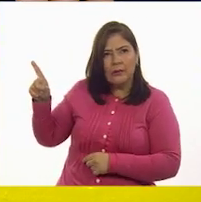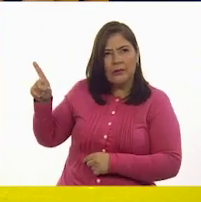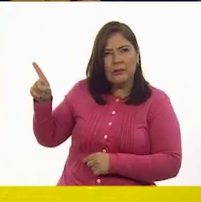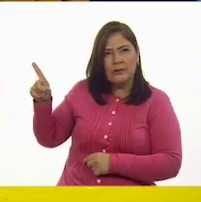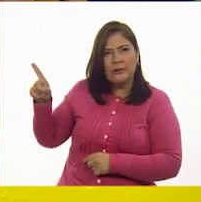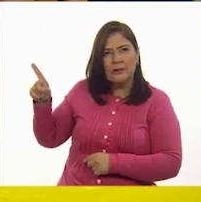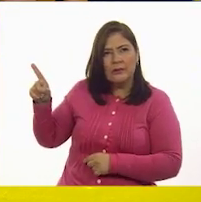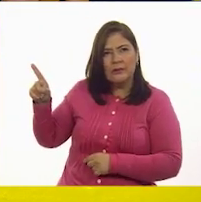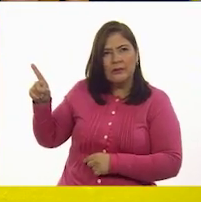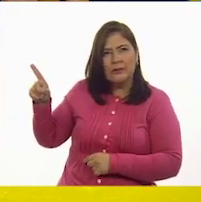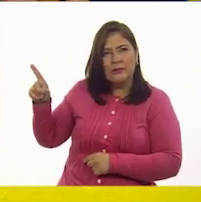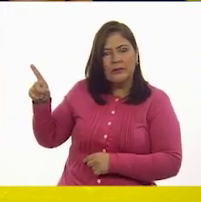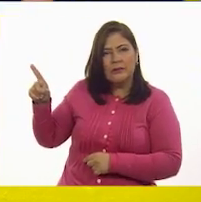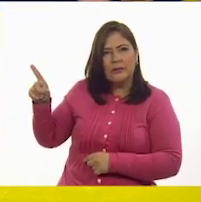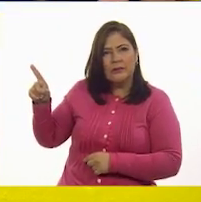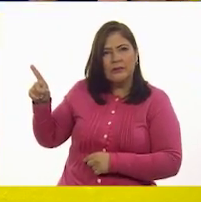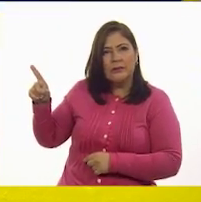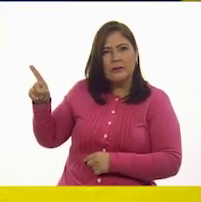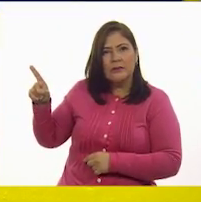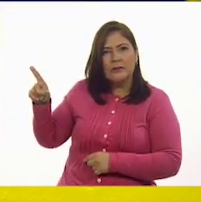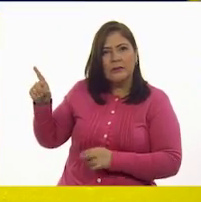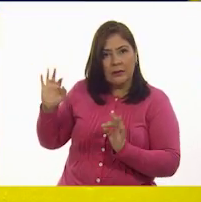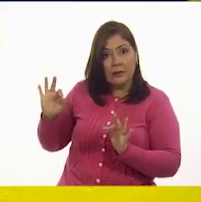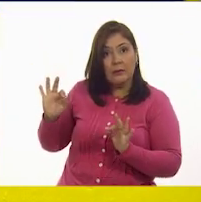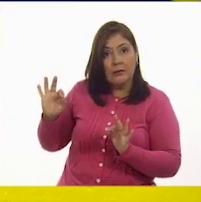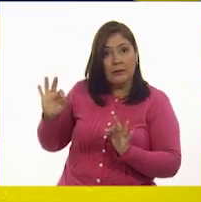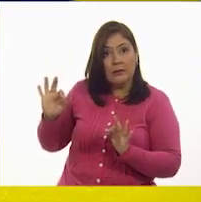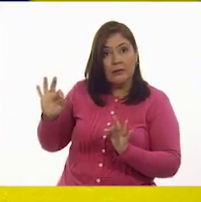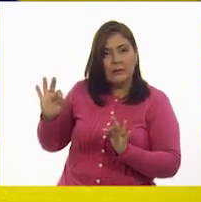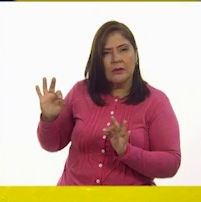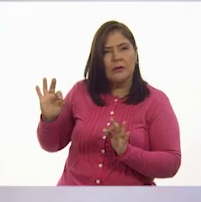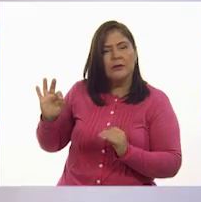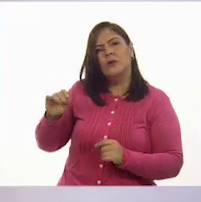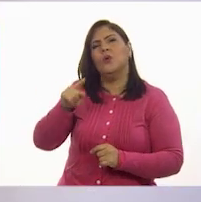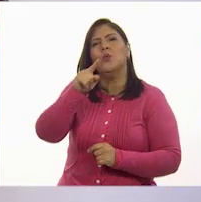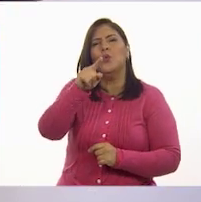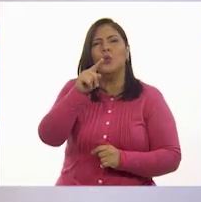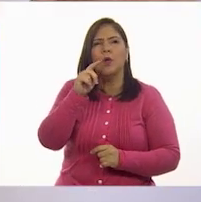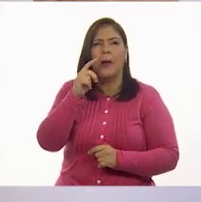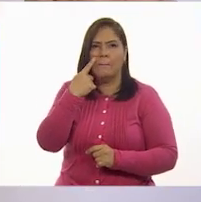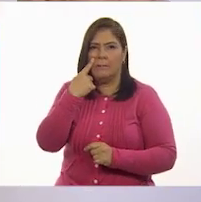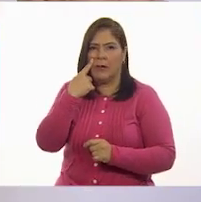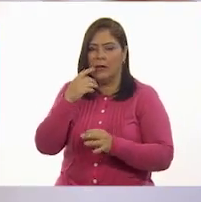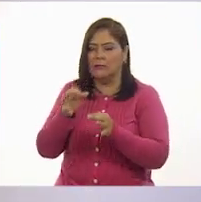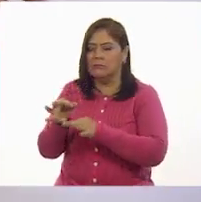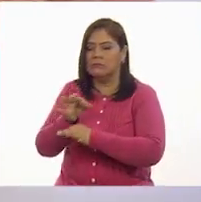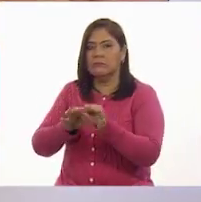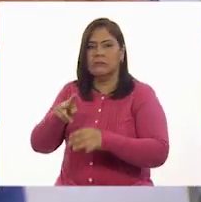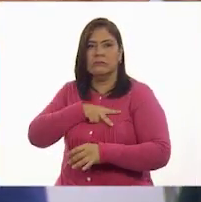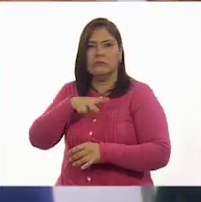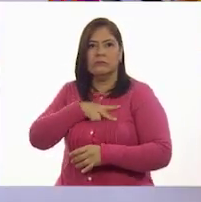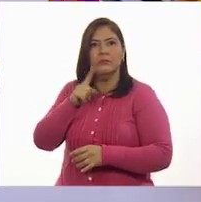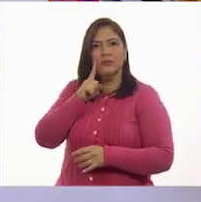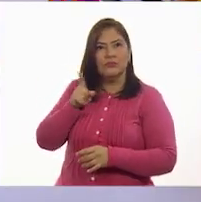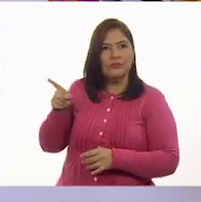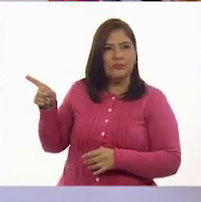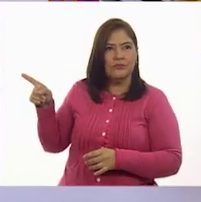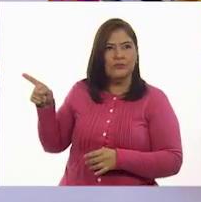de Pili ya lo tienen? ¿Sí? Ok, ahora observen mis fichas. Aquí están mis